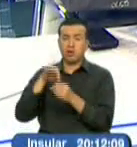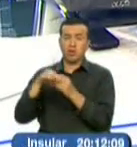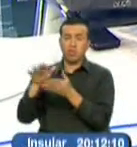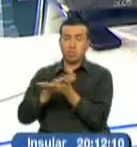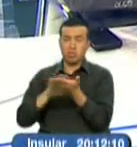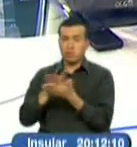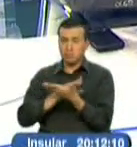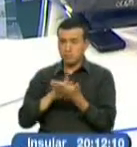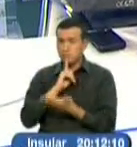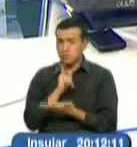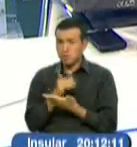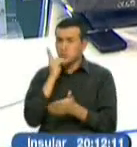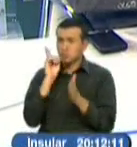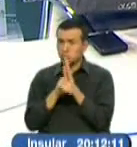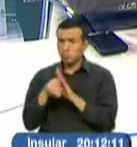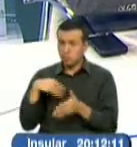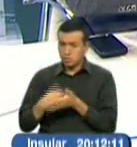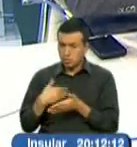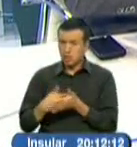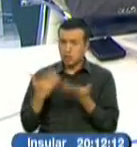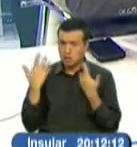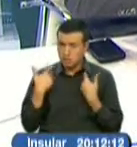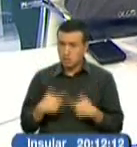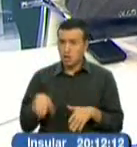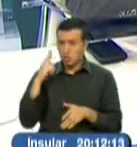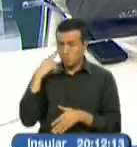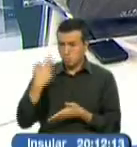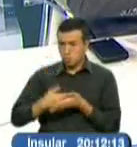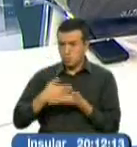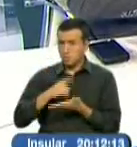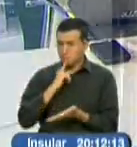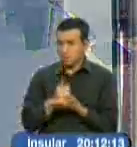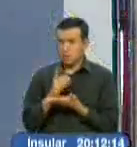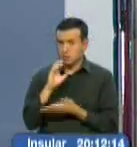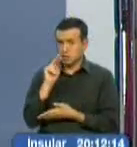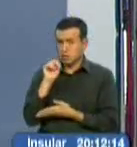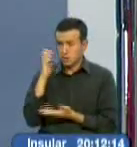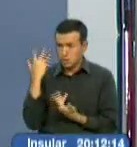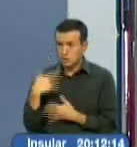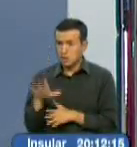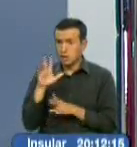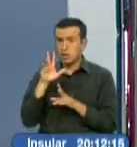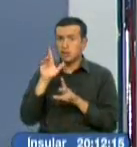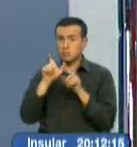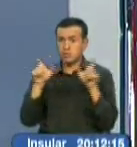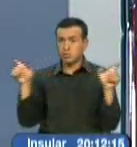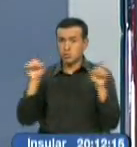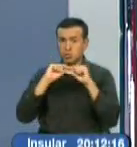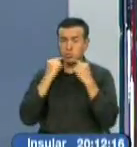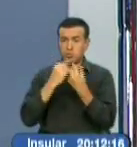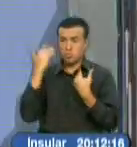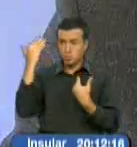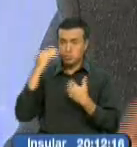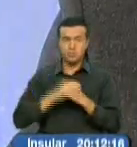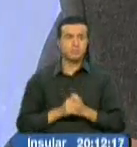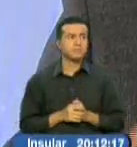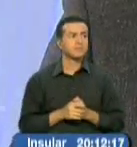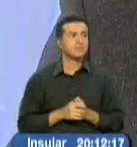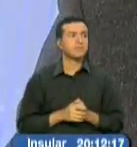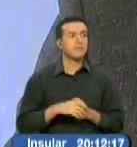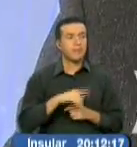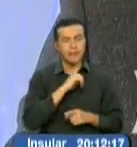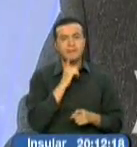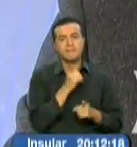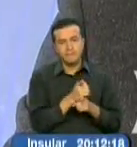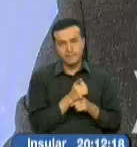electoral. ¿Existen denuncias físicas documentadas con pruebas que se hayan hecho al Consejo Nacional Electoral de parte de los partidos políticos? Es que, Sofía, justamente